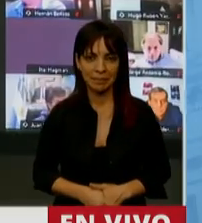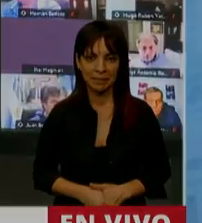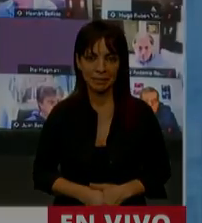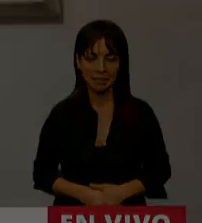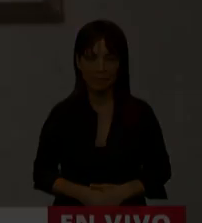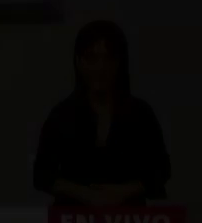Gracias, diputado.